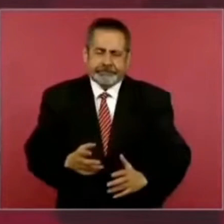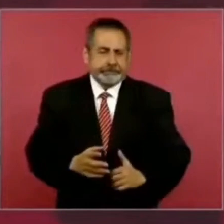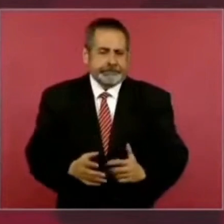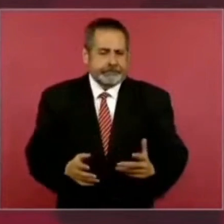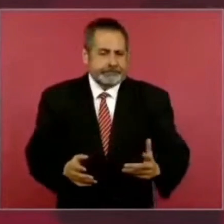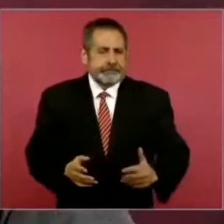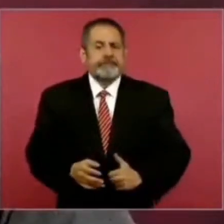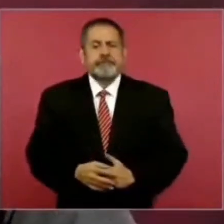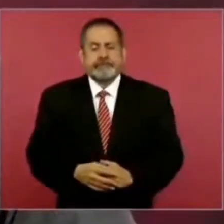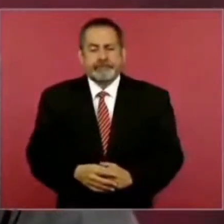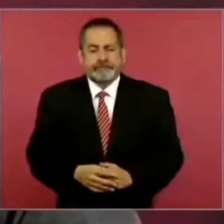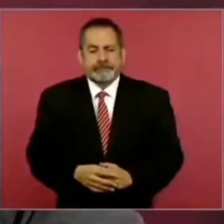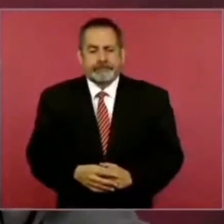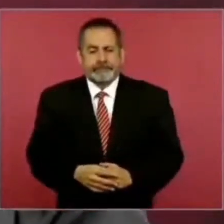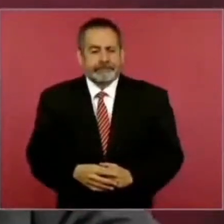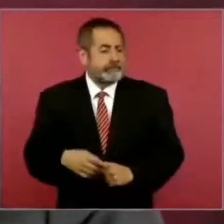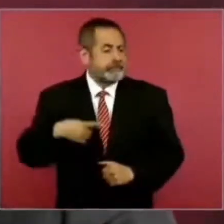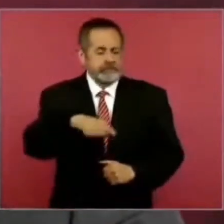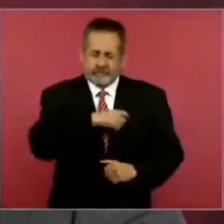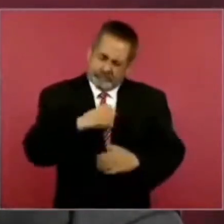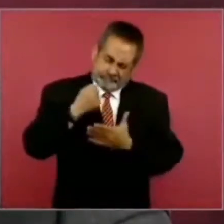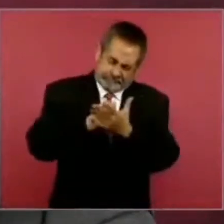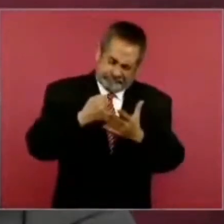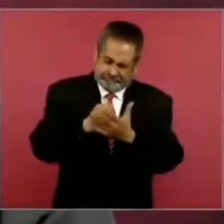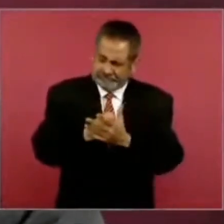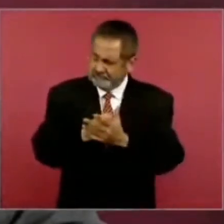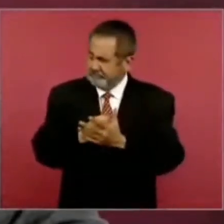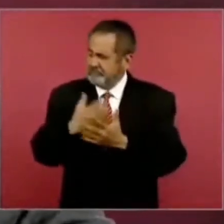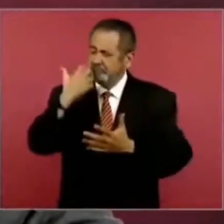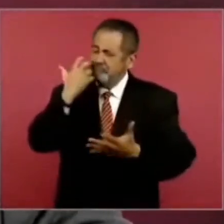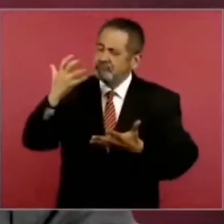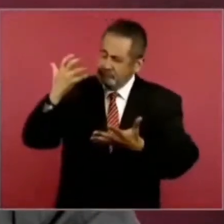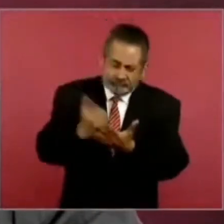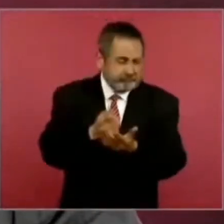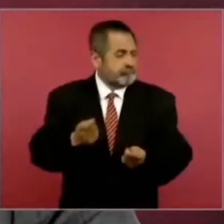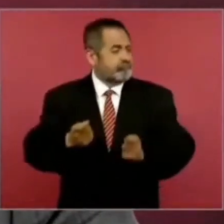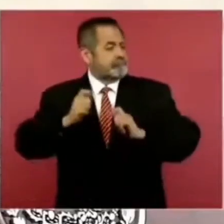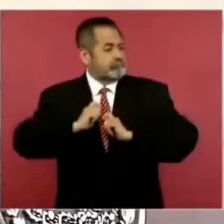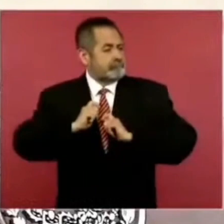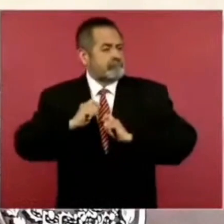Es la lucha del poder por el poder.